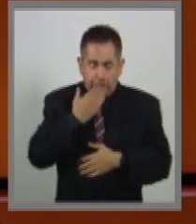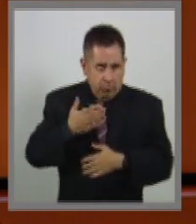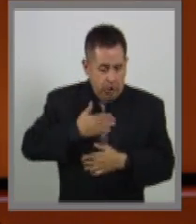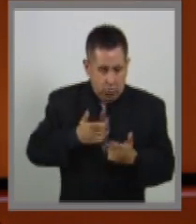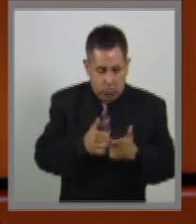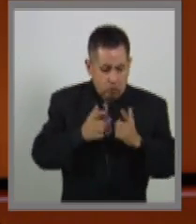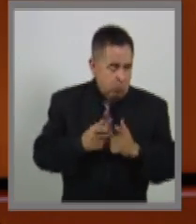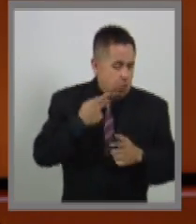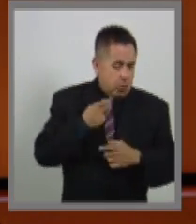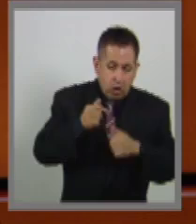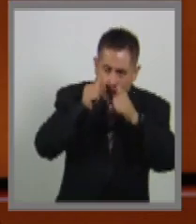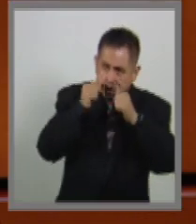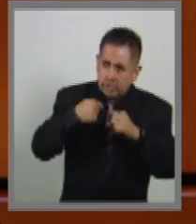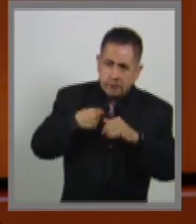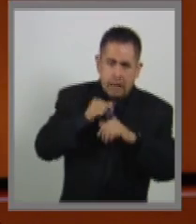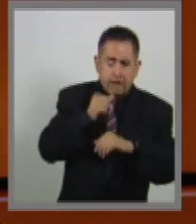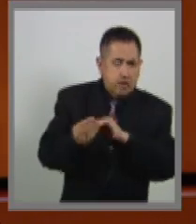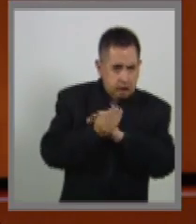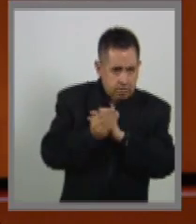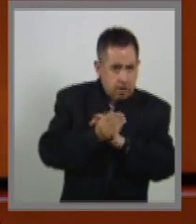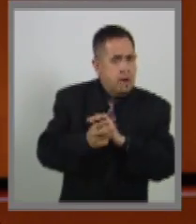militancia partidista, pues que se apliquen.